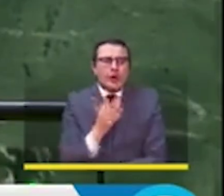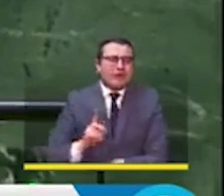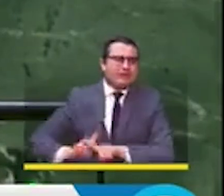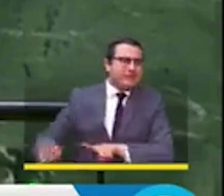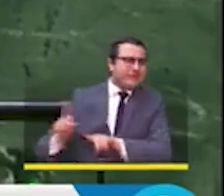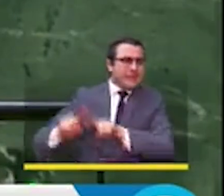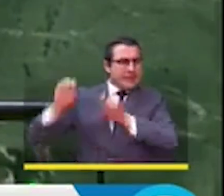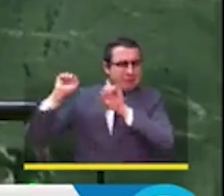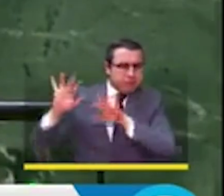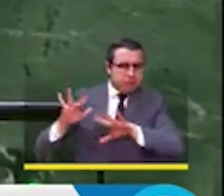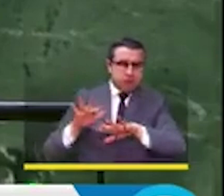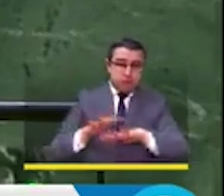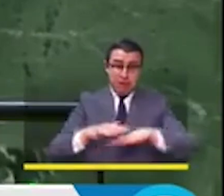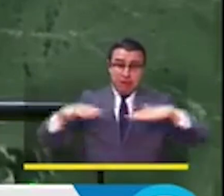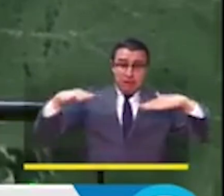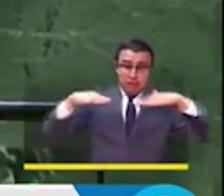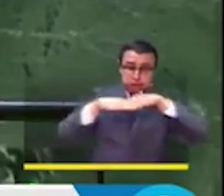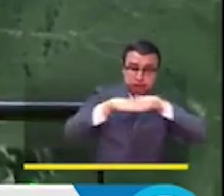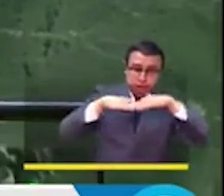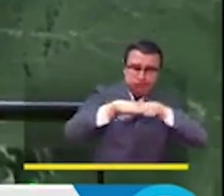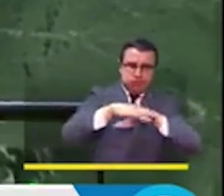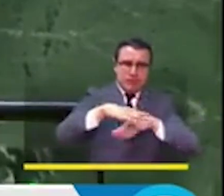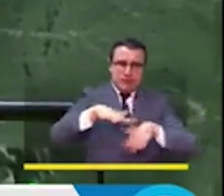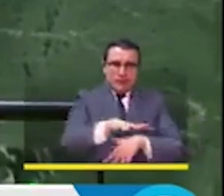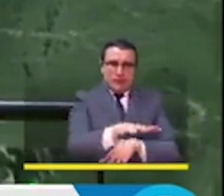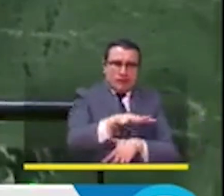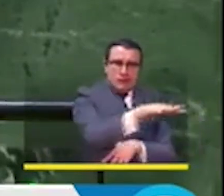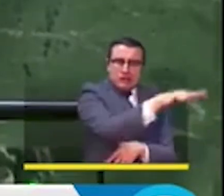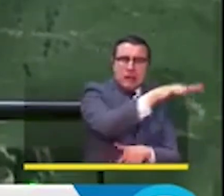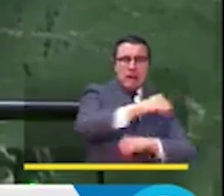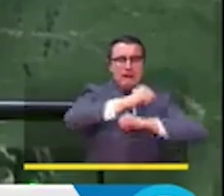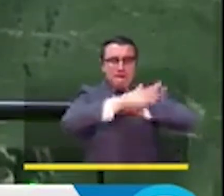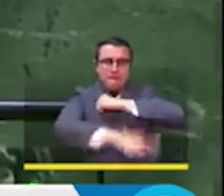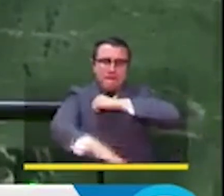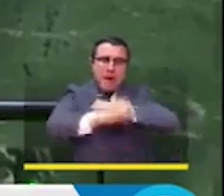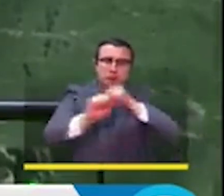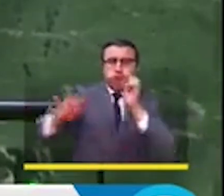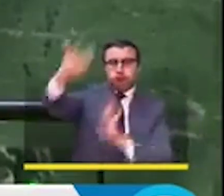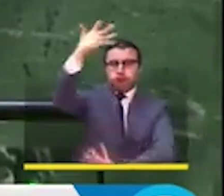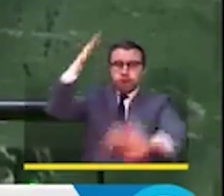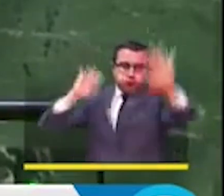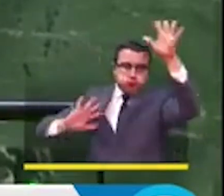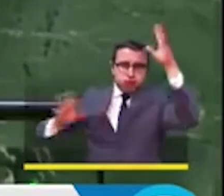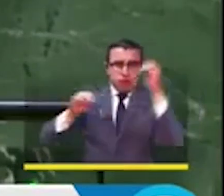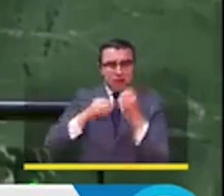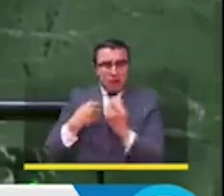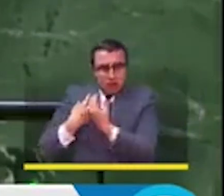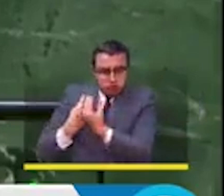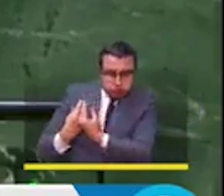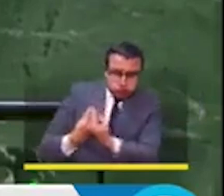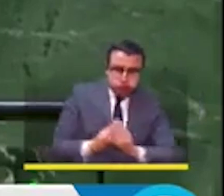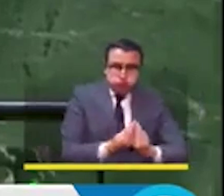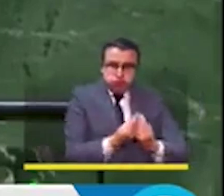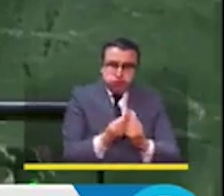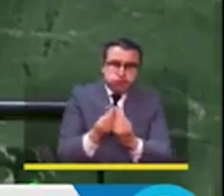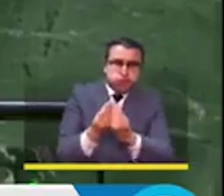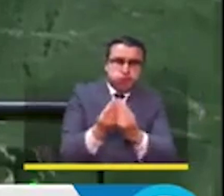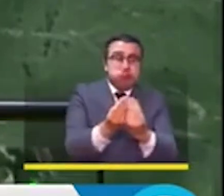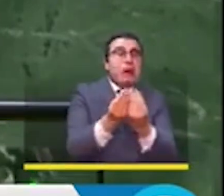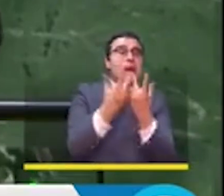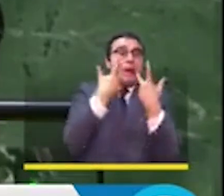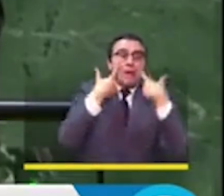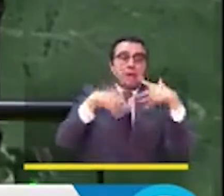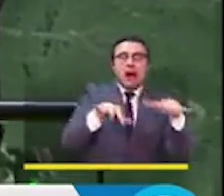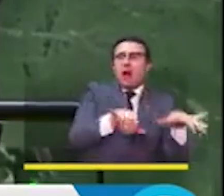avanza por trochas, por mares, por selvas. Va configurando una especie de obra de arte